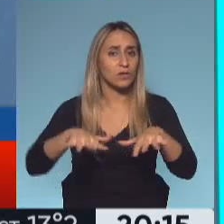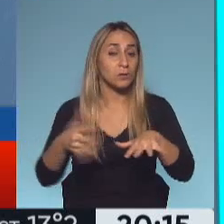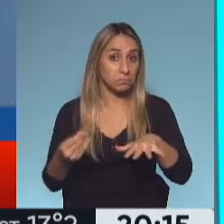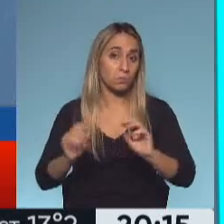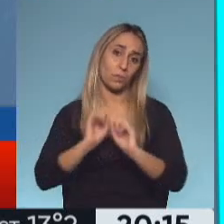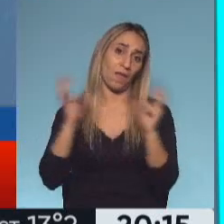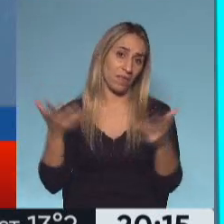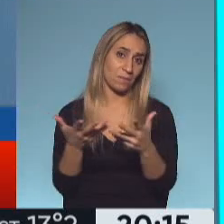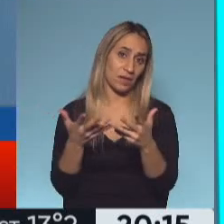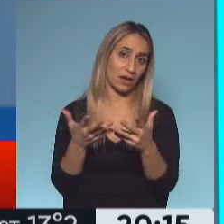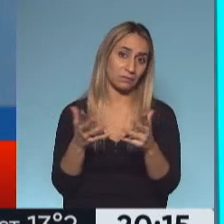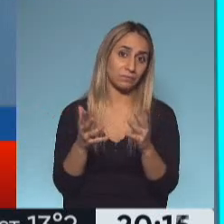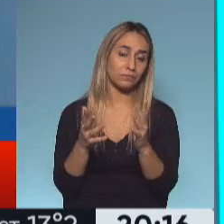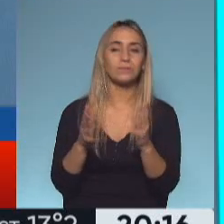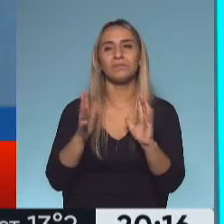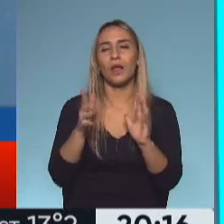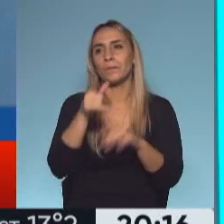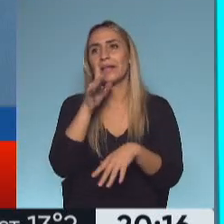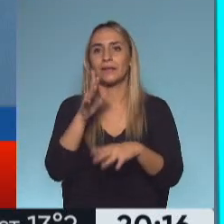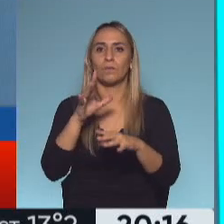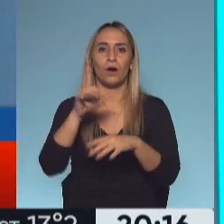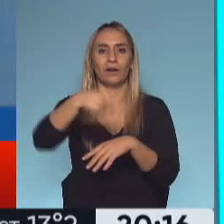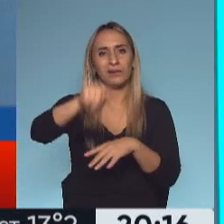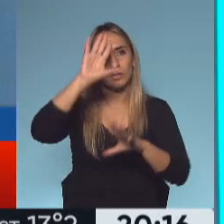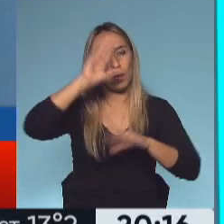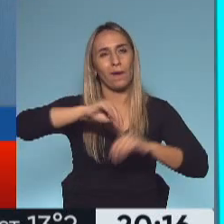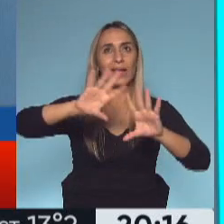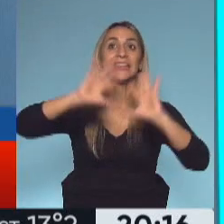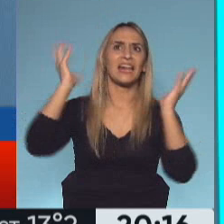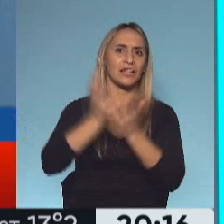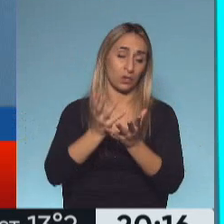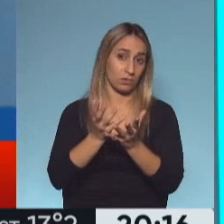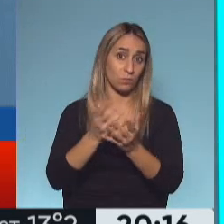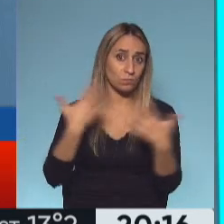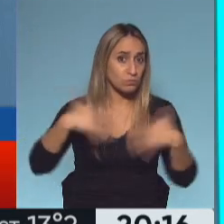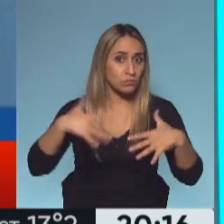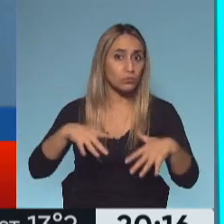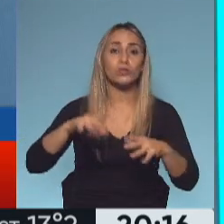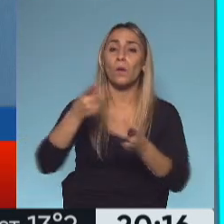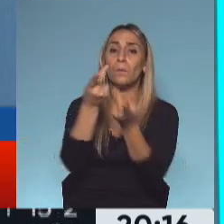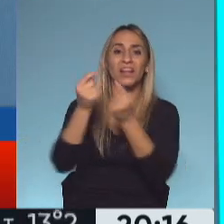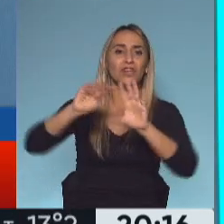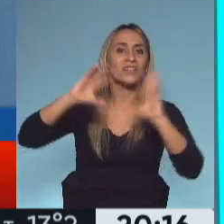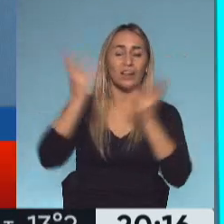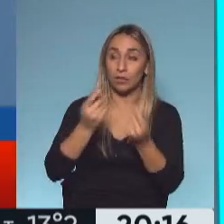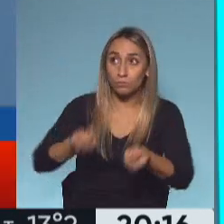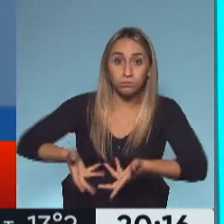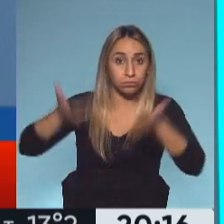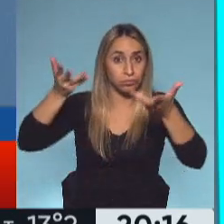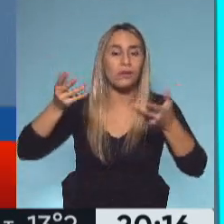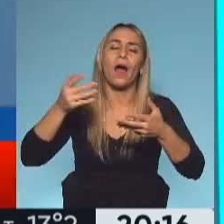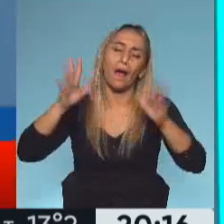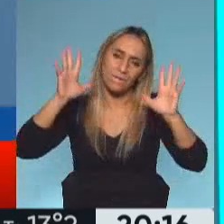internacional que a veces parece ser un poco dejado de lado. Ha habido, insisto, fuertes aumentos de precios internacionales. A veces hay